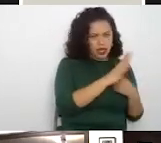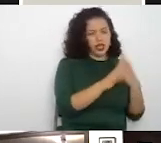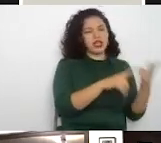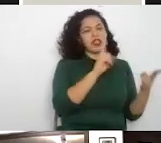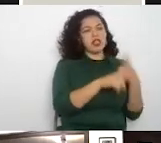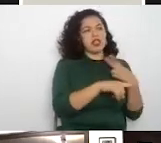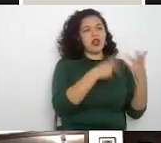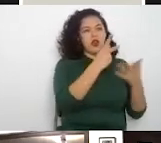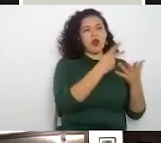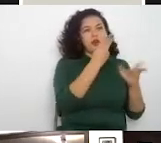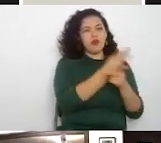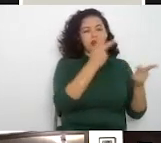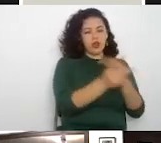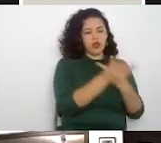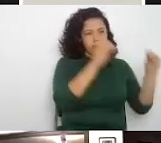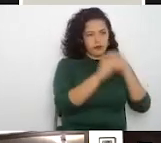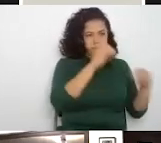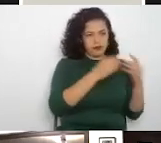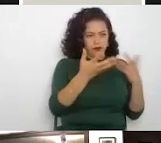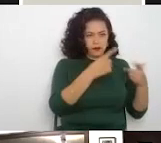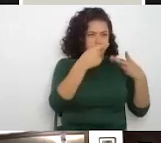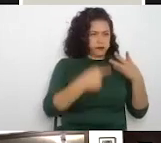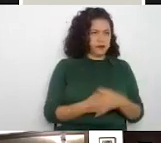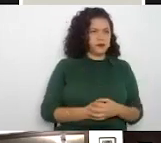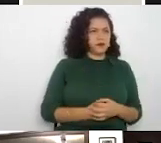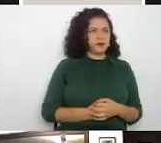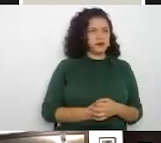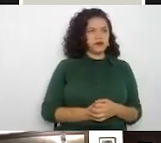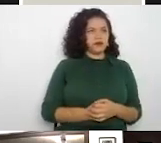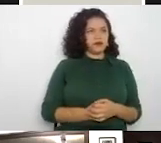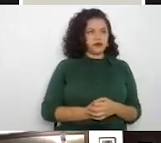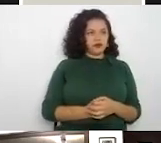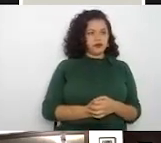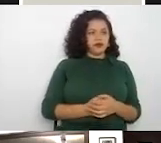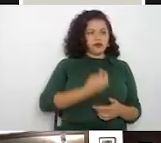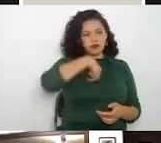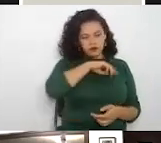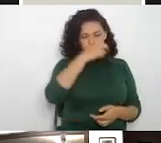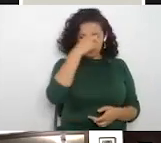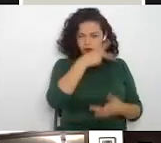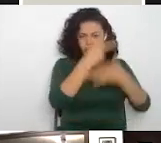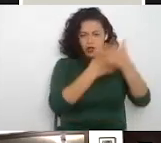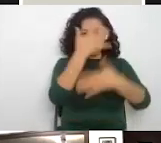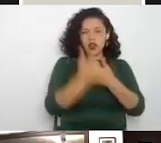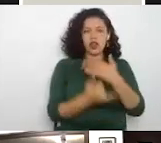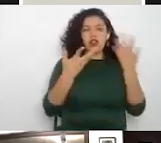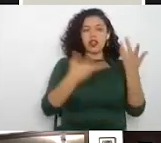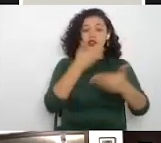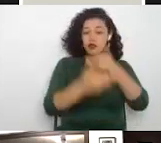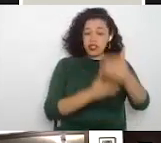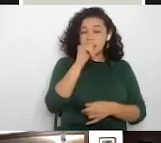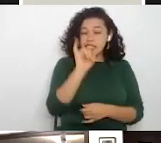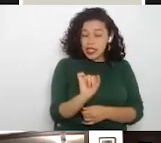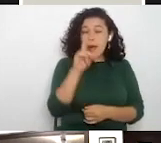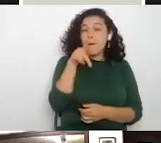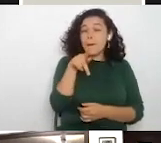de un producto, etcétera. ¿Sí? Comentamos que el proyecto pues es un proceso, pero tiene la